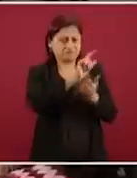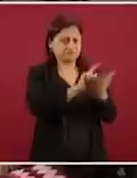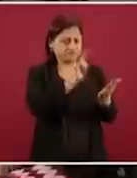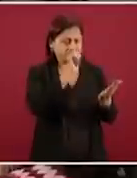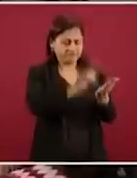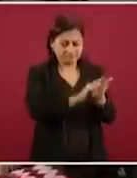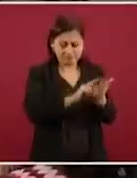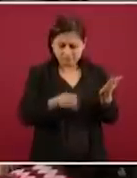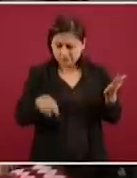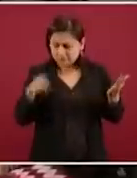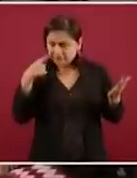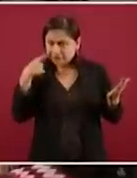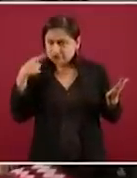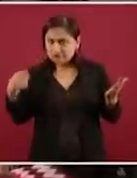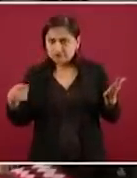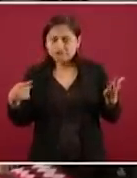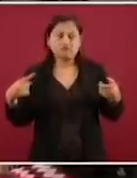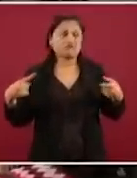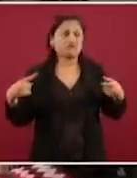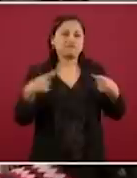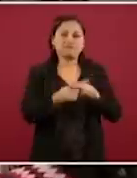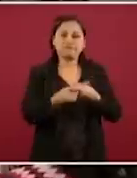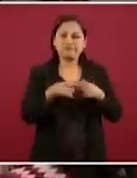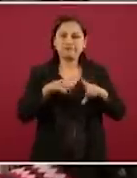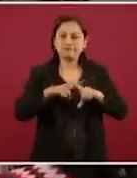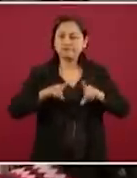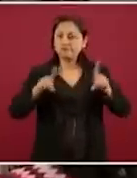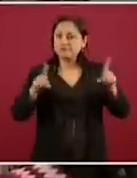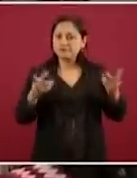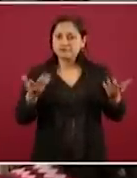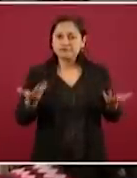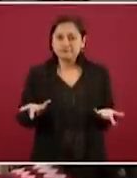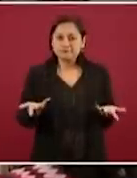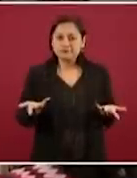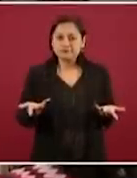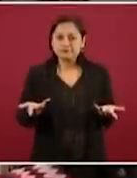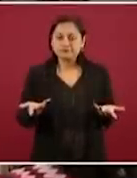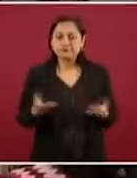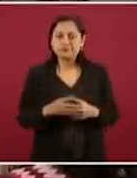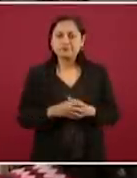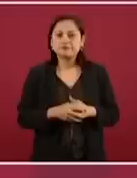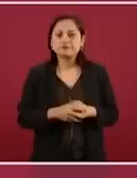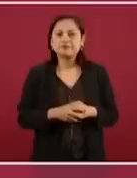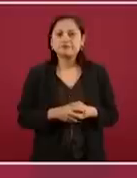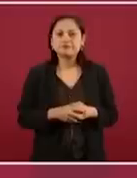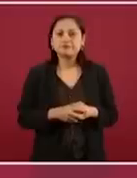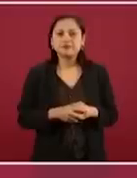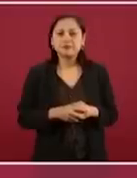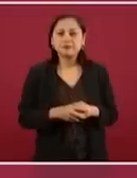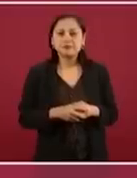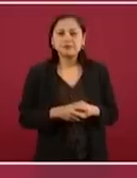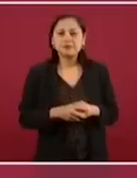lo que establece la norma y el comportamiento real.